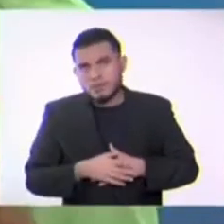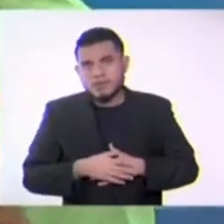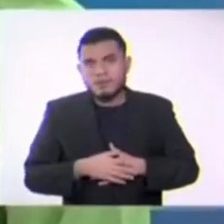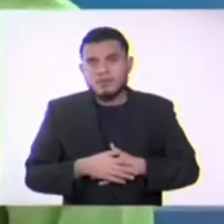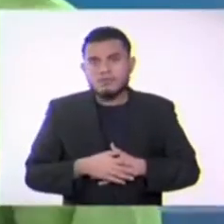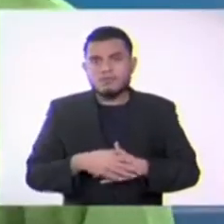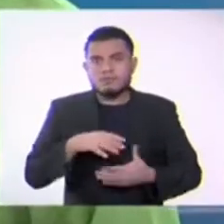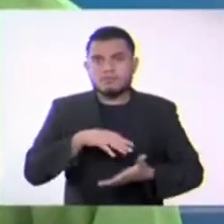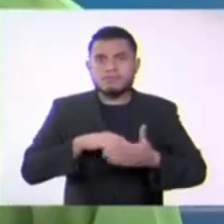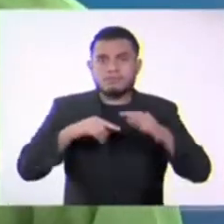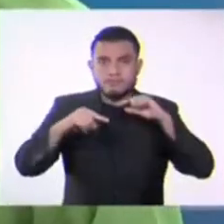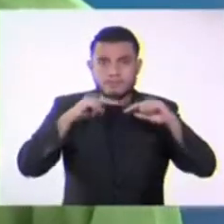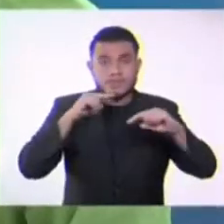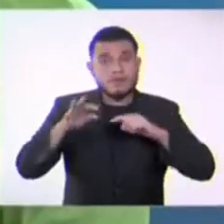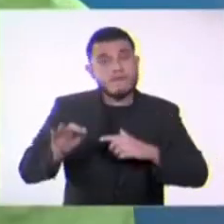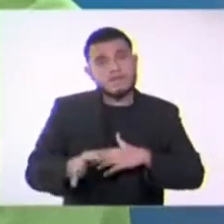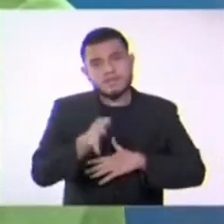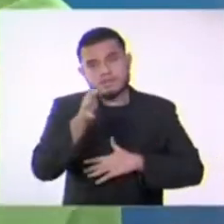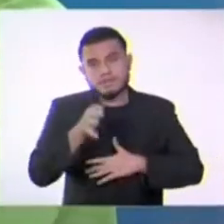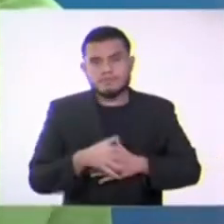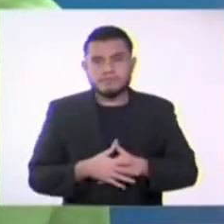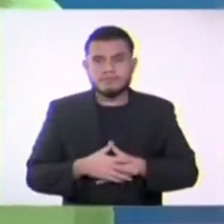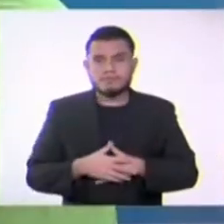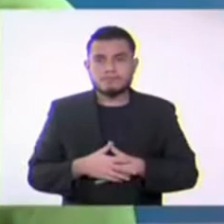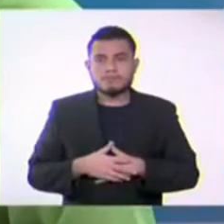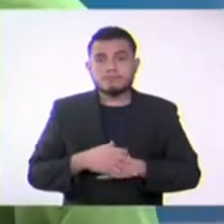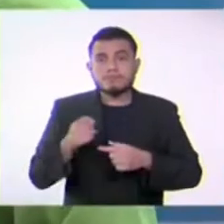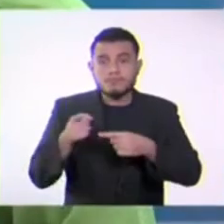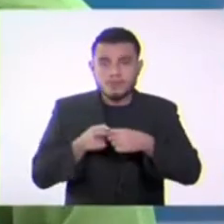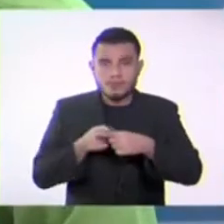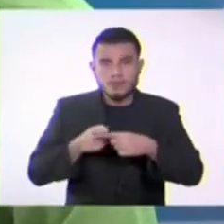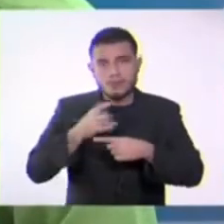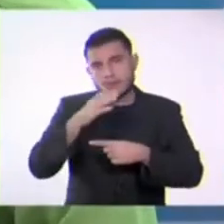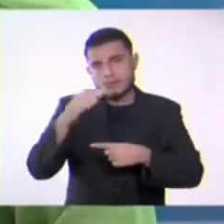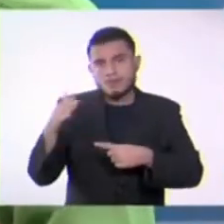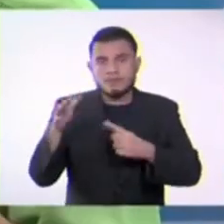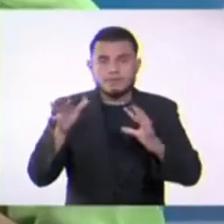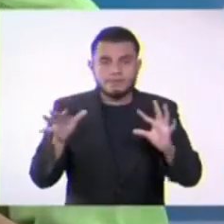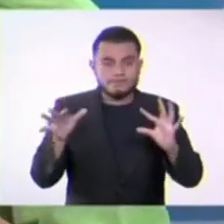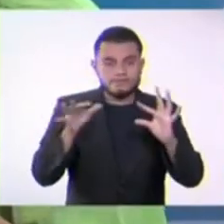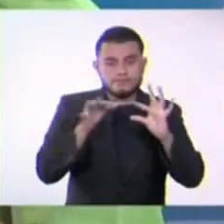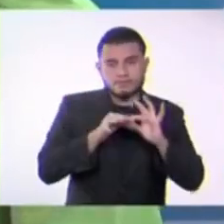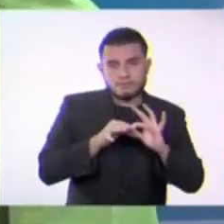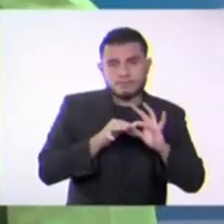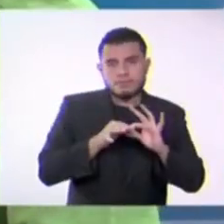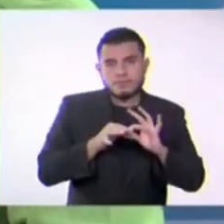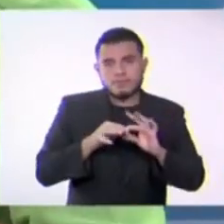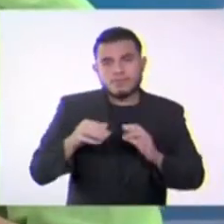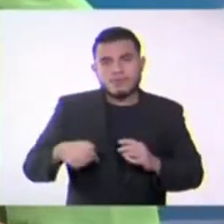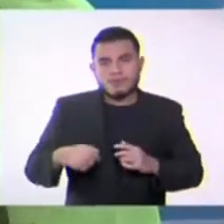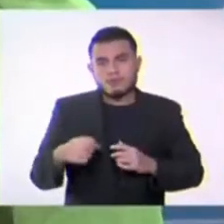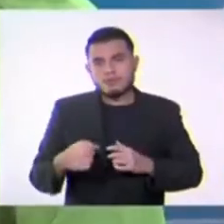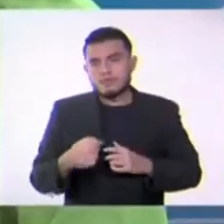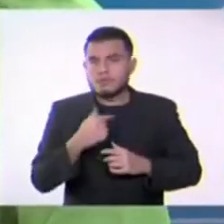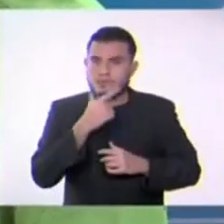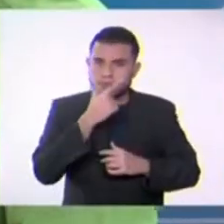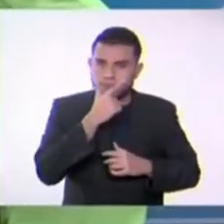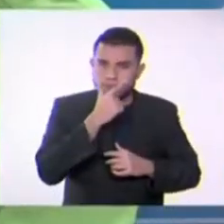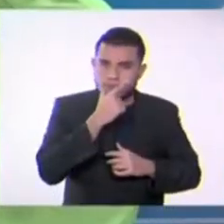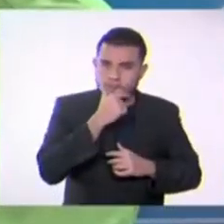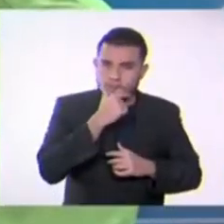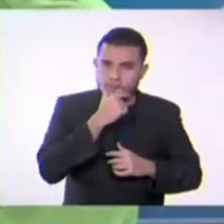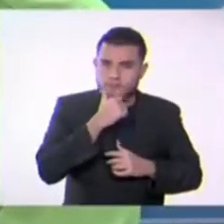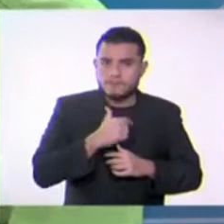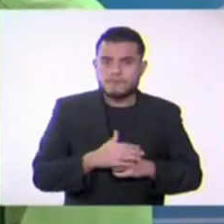diplomacia de los franceses. Inglaterra va a formar parte pero siempre va a estar, por ejemplo,